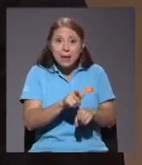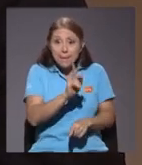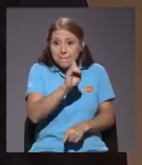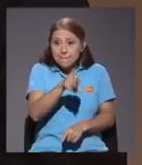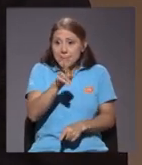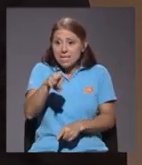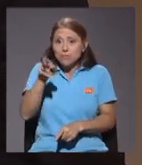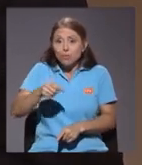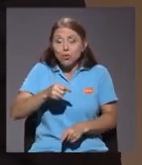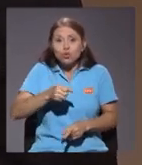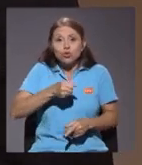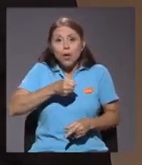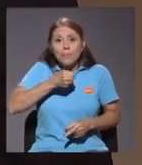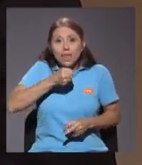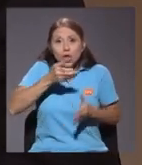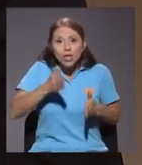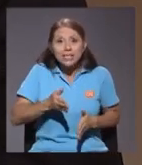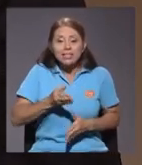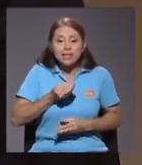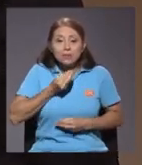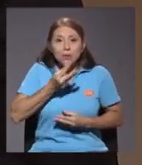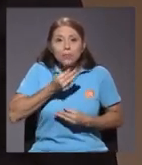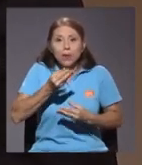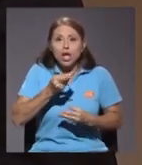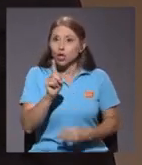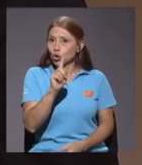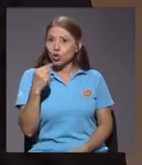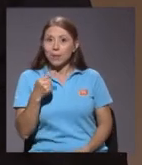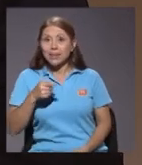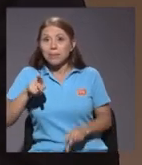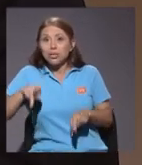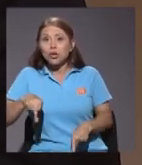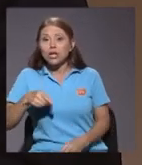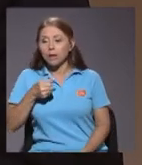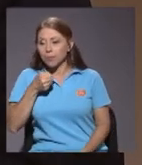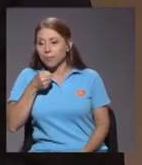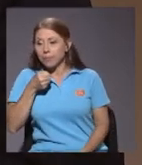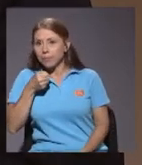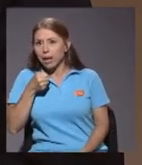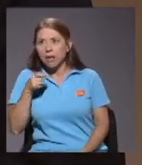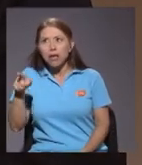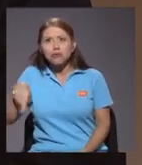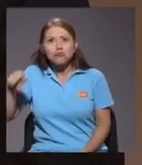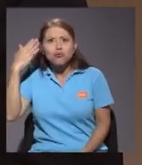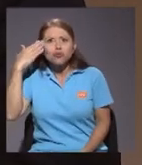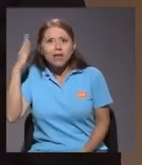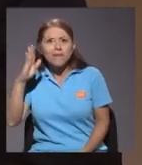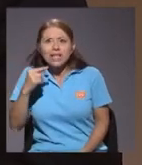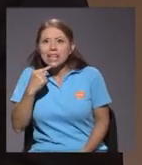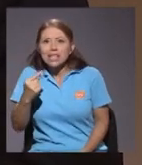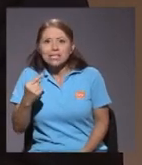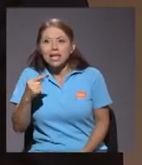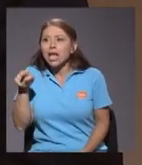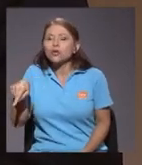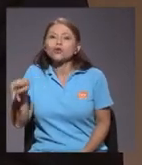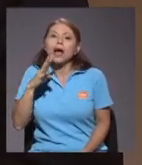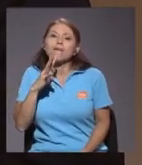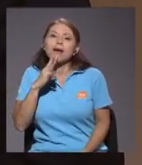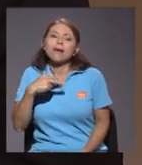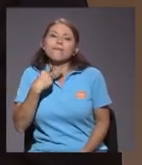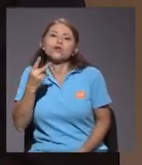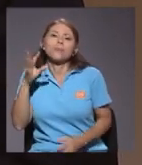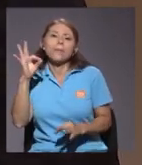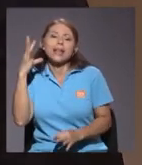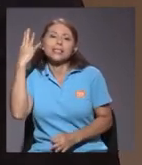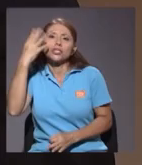que damos las noticias sino los locutores que no tenían que ver lo que pasaba antes no tenían idea lo que están diciendo hablaban precioso pero no